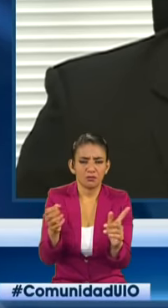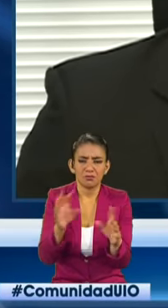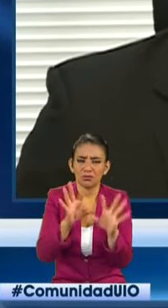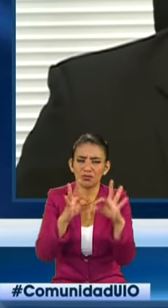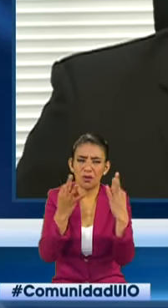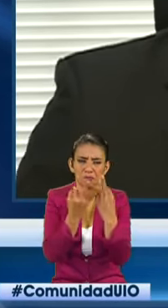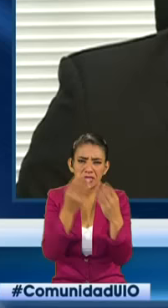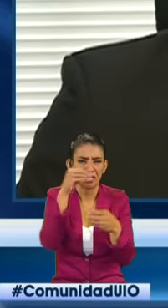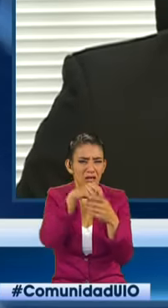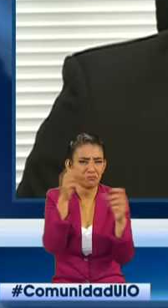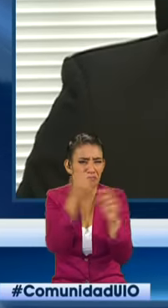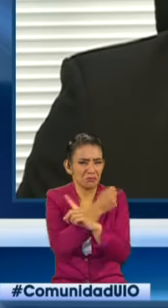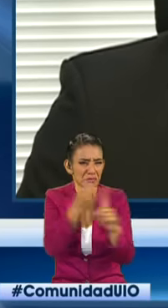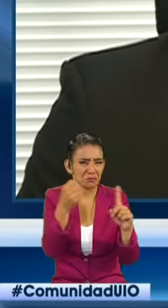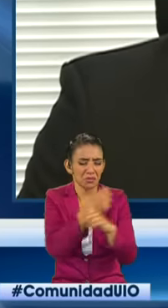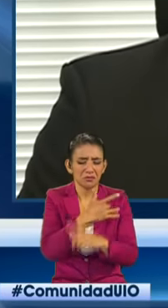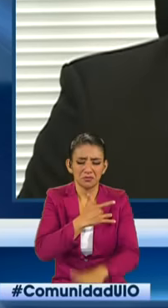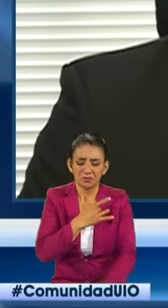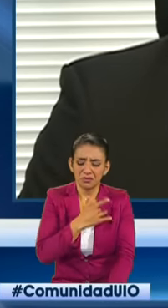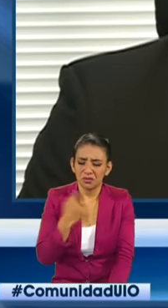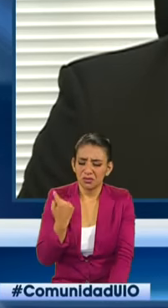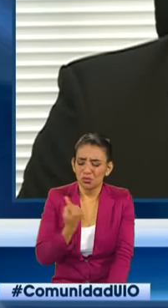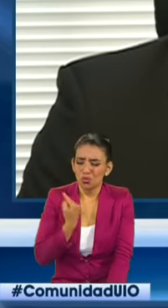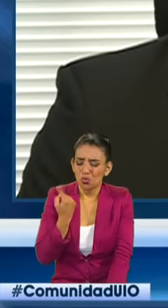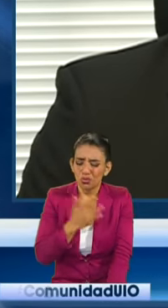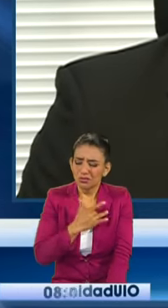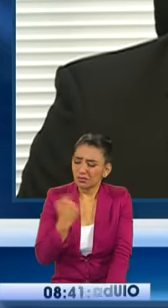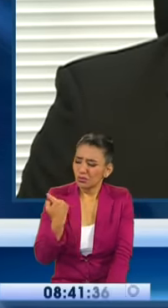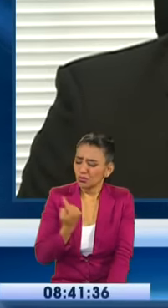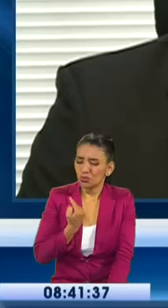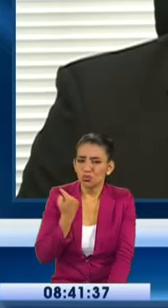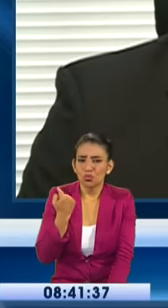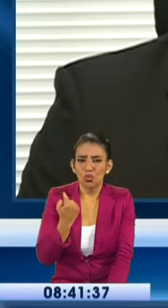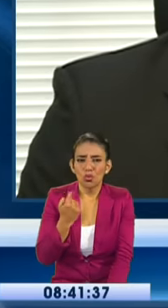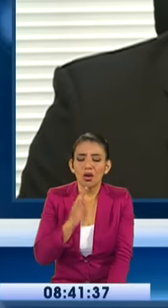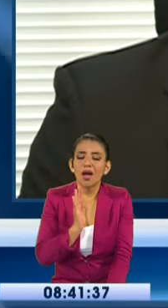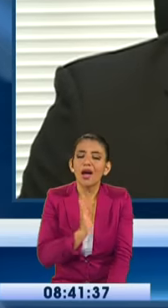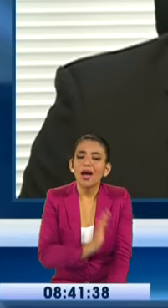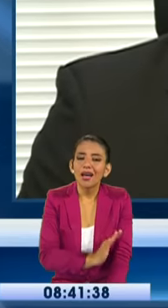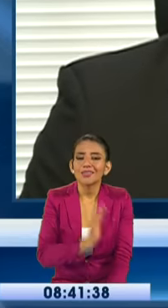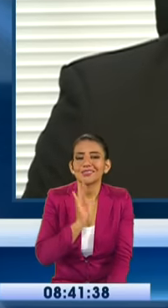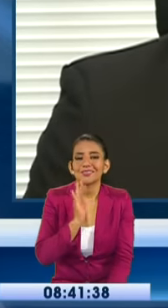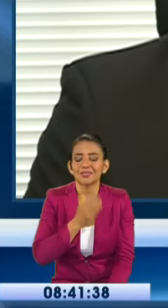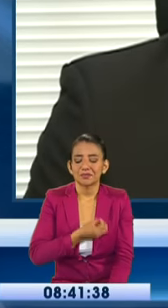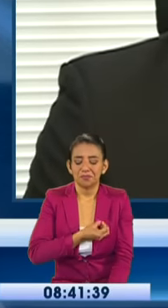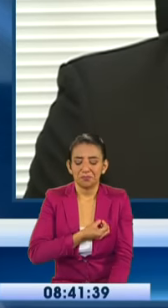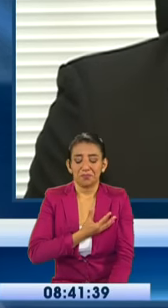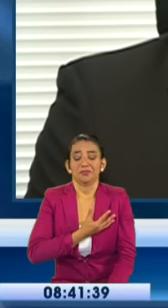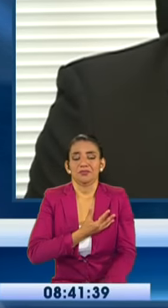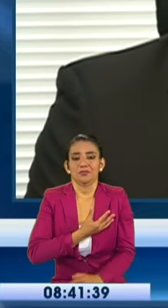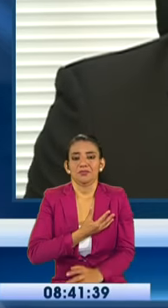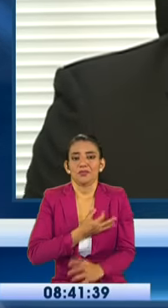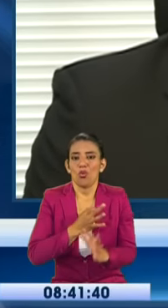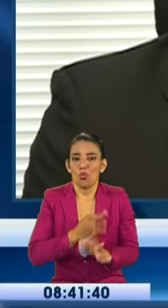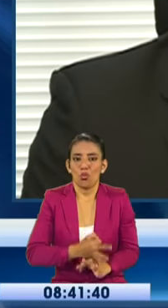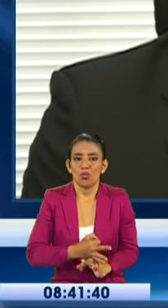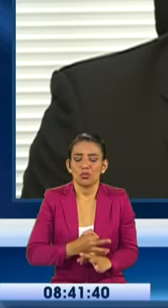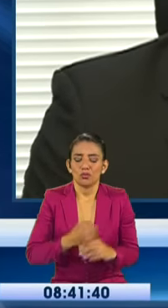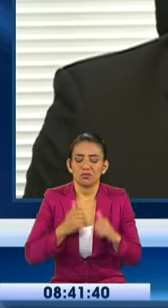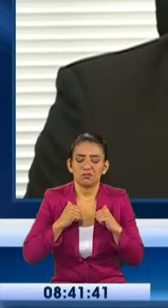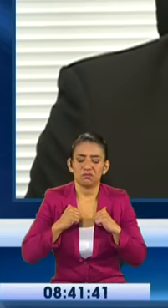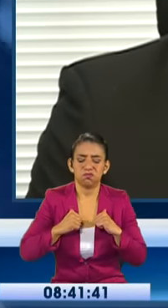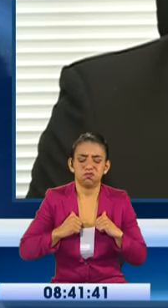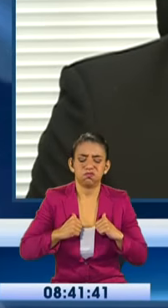se vive, de la soledad que muchas veces tenemos, y claro, estos detonantes hacen que estas épocas aflore esto